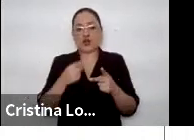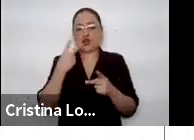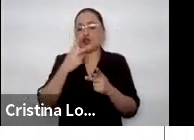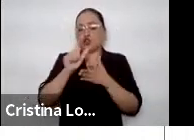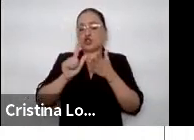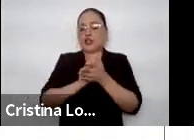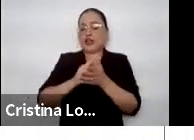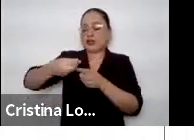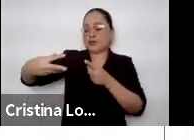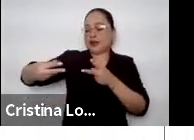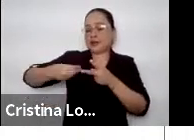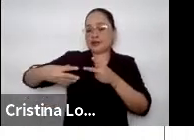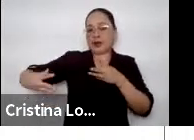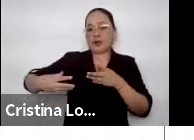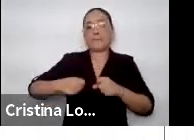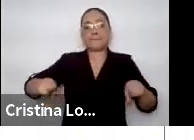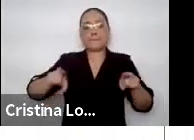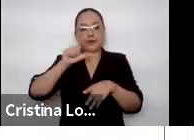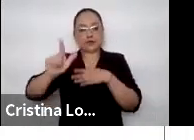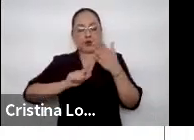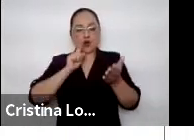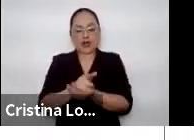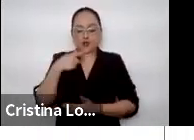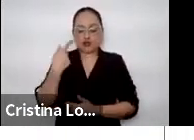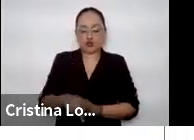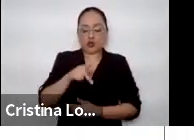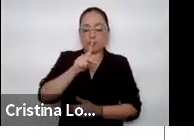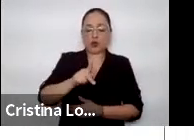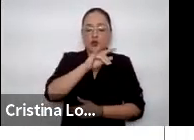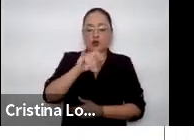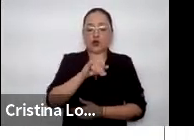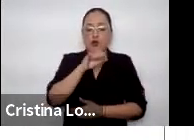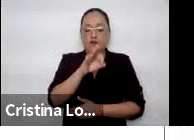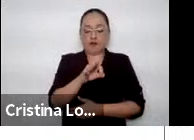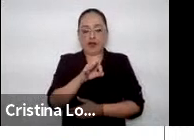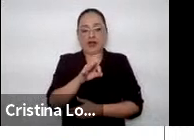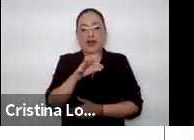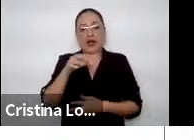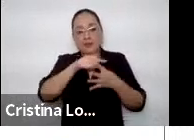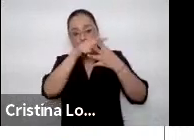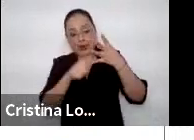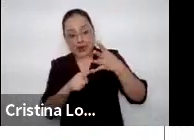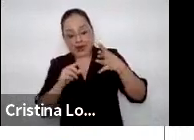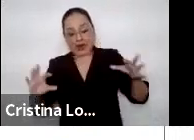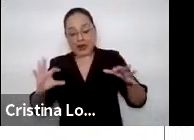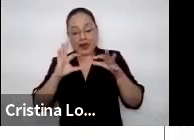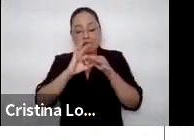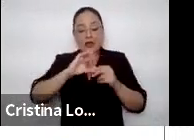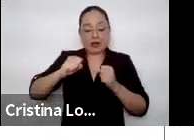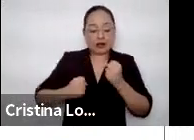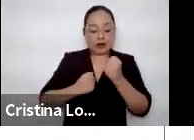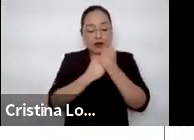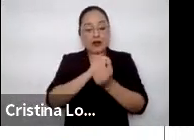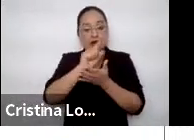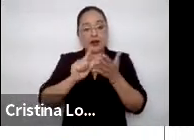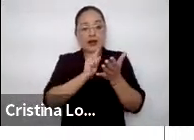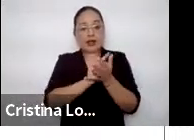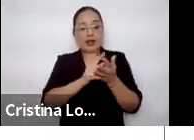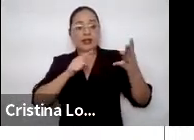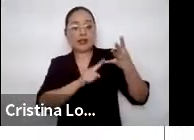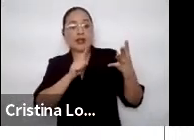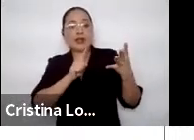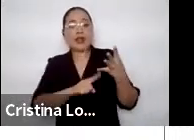reglamentarias y la Ley Orgánica del Poder Judicial de la Federación. En esta última podemos destacar el